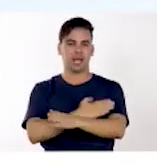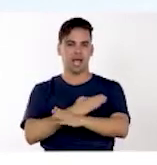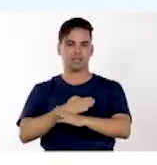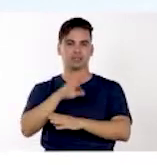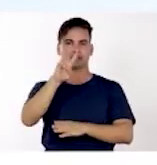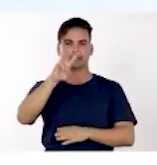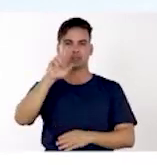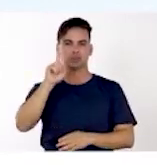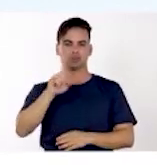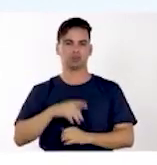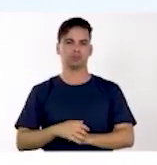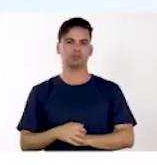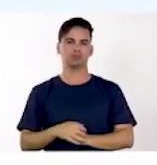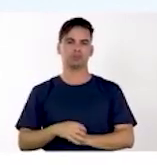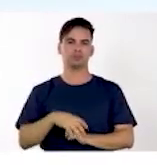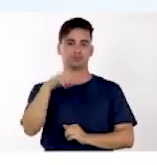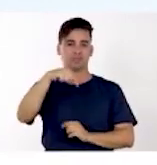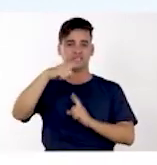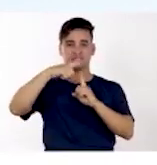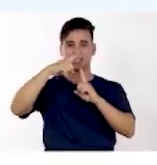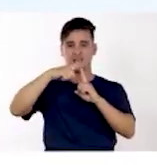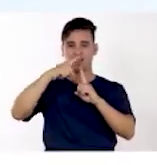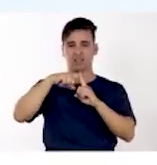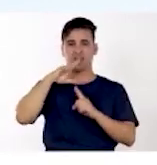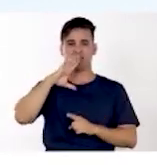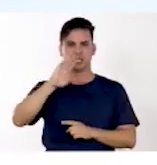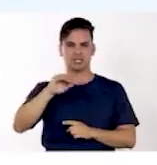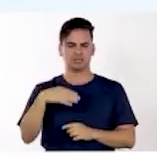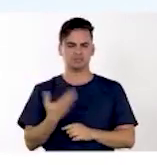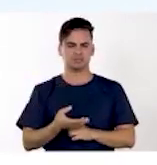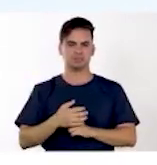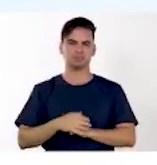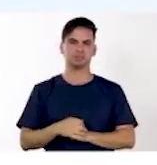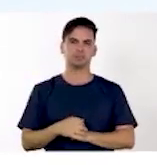a buscarlo. En la 203